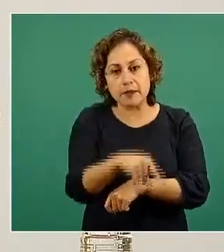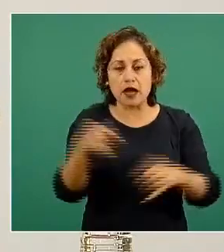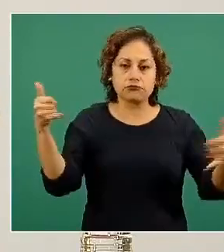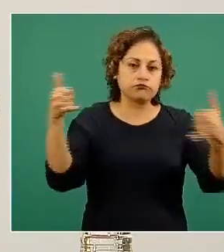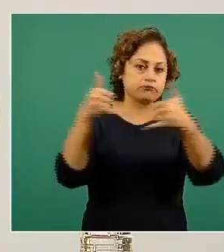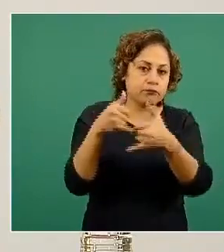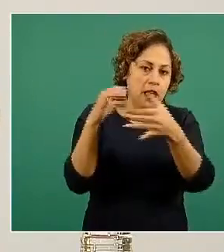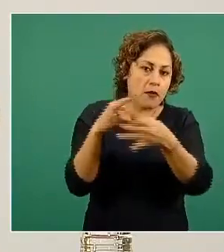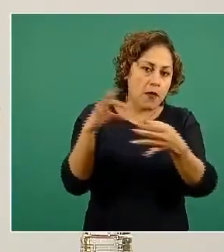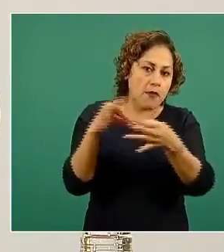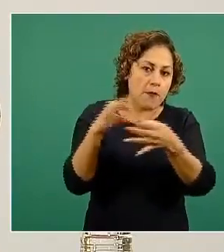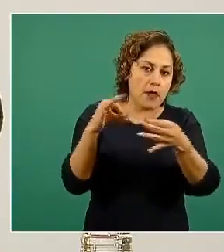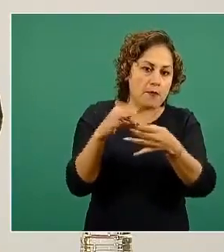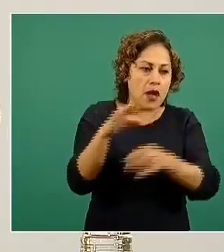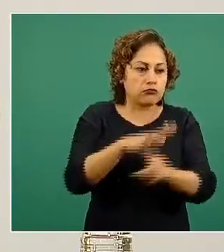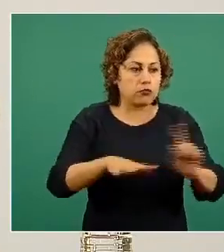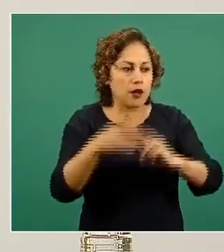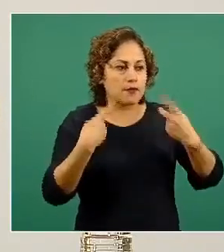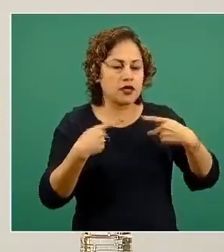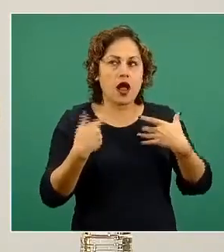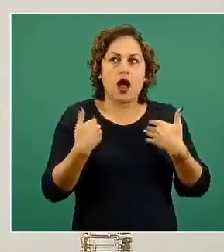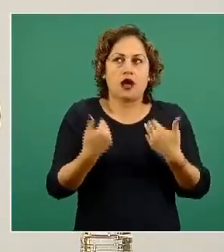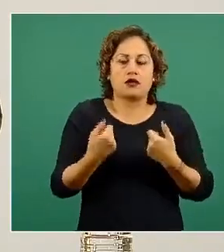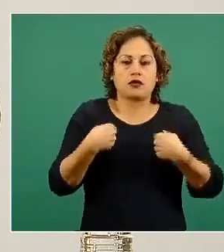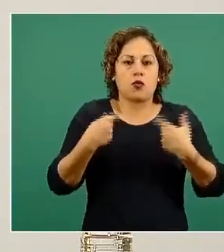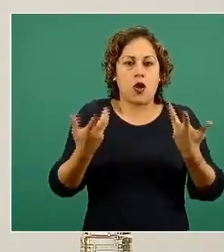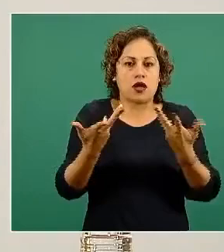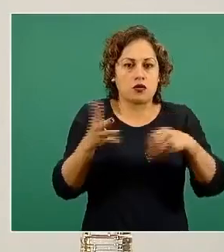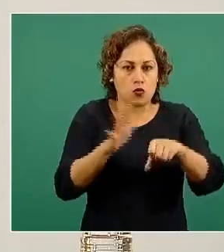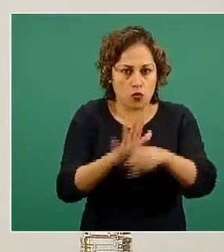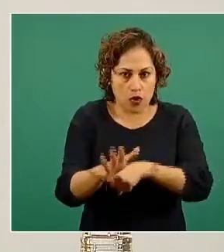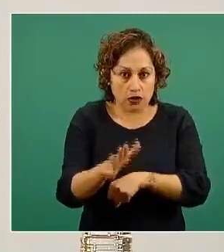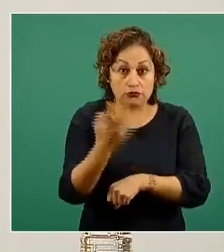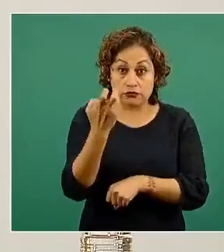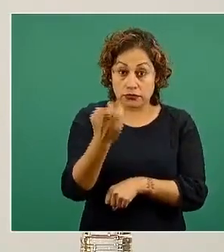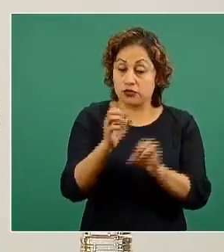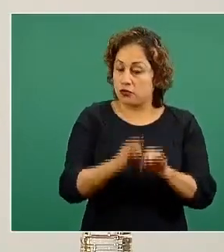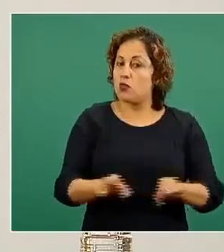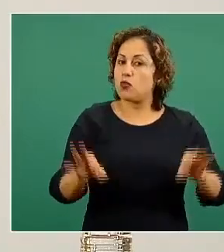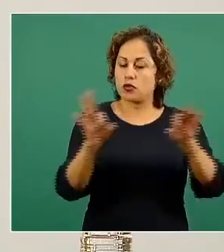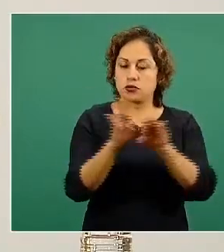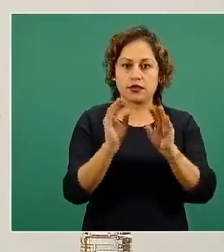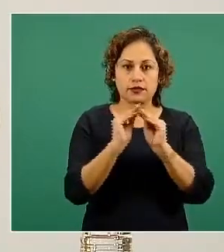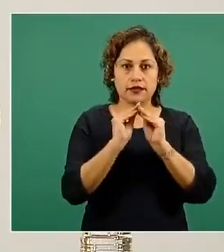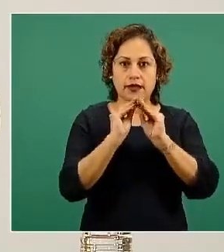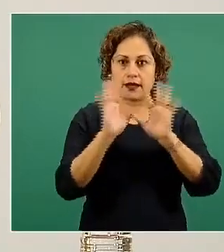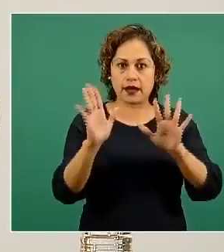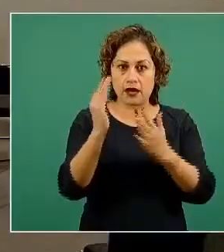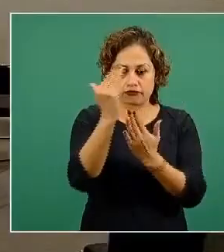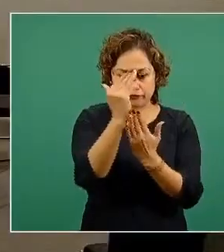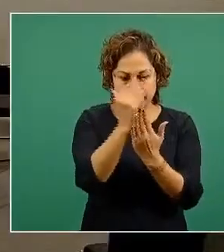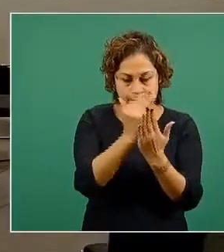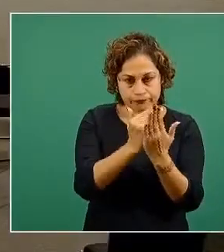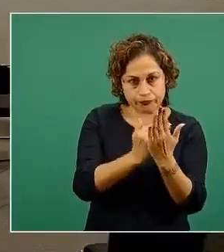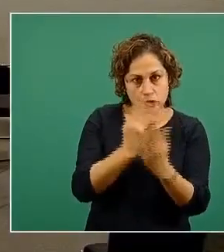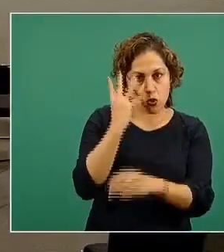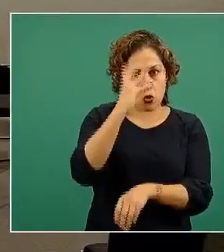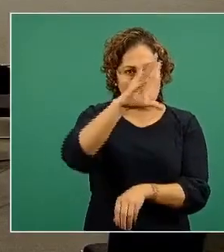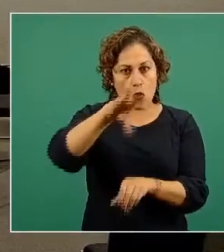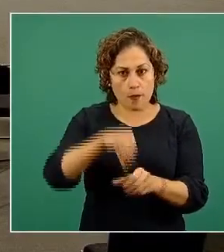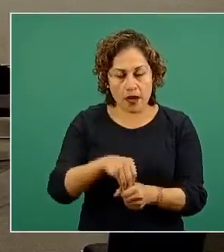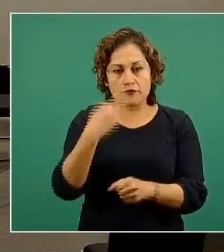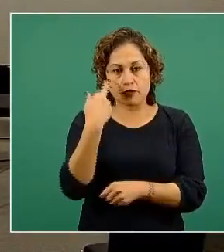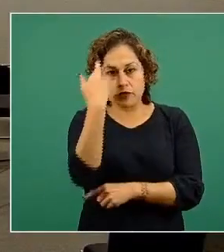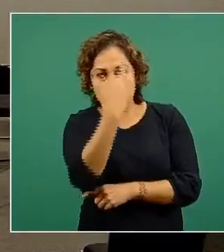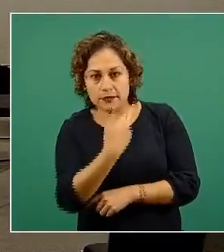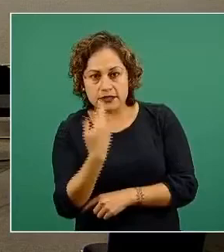hacer. Pero siempre es importante aclararlo y revisar toda la evidencia. Sí, muchas